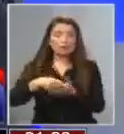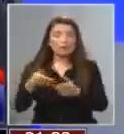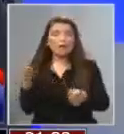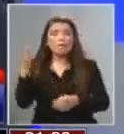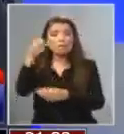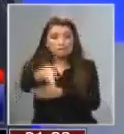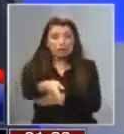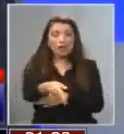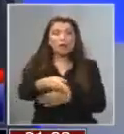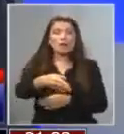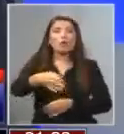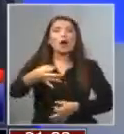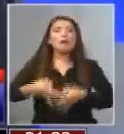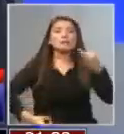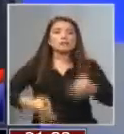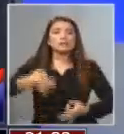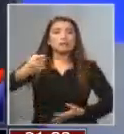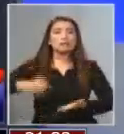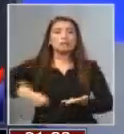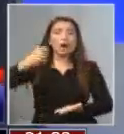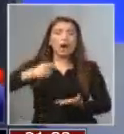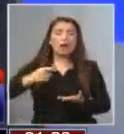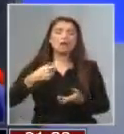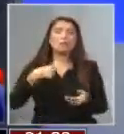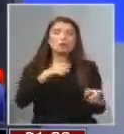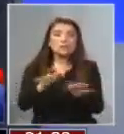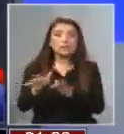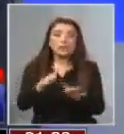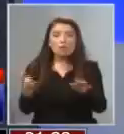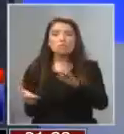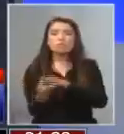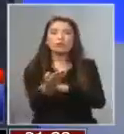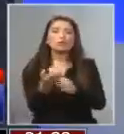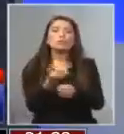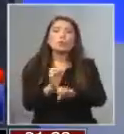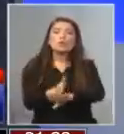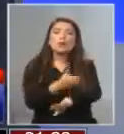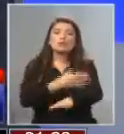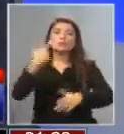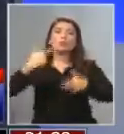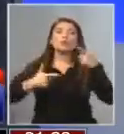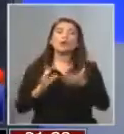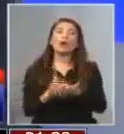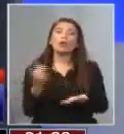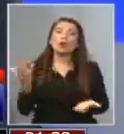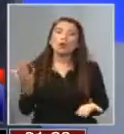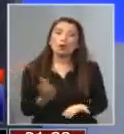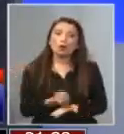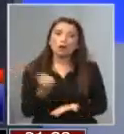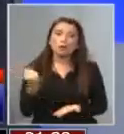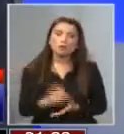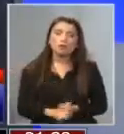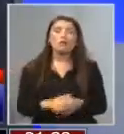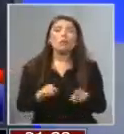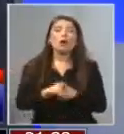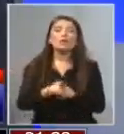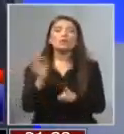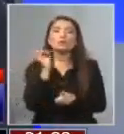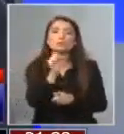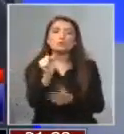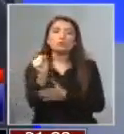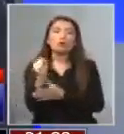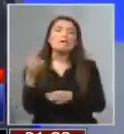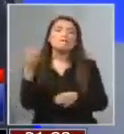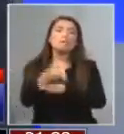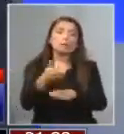intenta obtener por secretaría lo que no pudo obtener políticamente. Y hoy día aparece en el diario algún otro senador de derecha diciendo, vamos a ir al Tribunal Constitucional por la